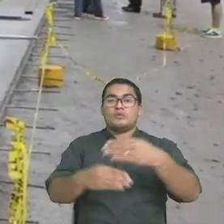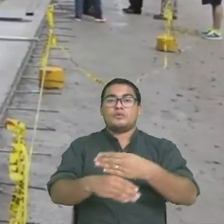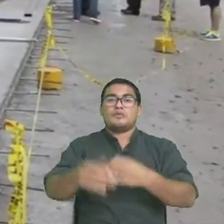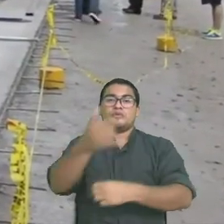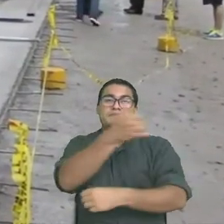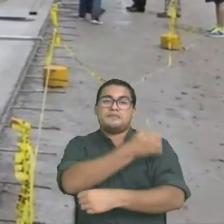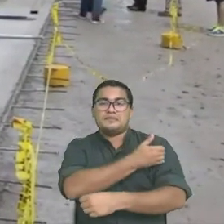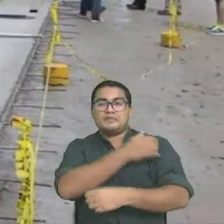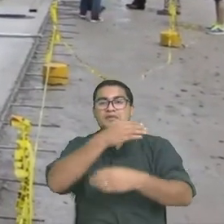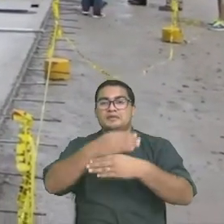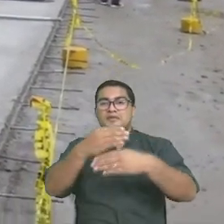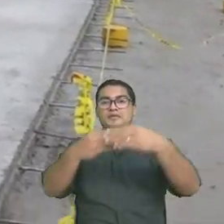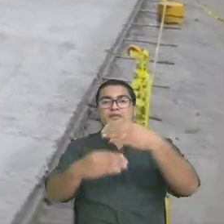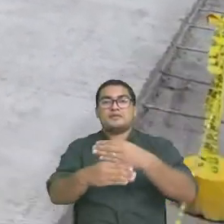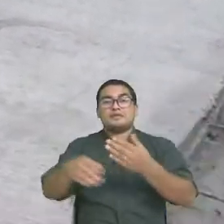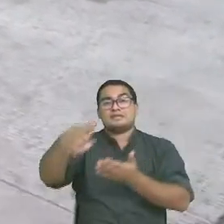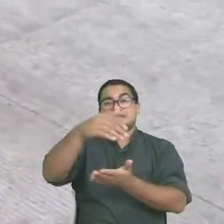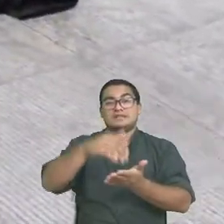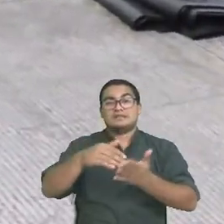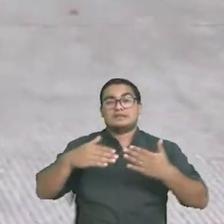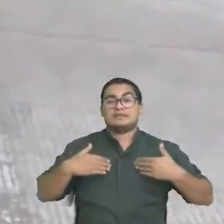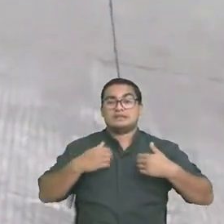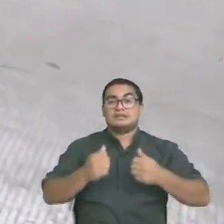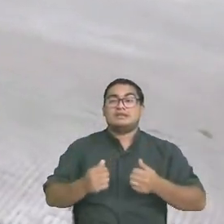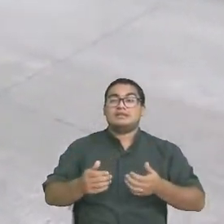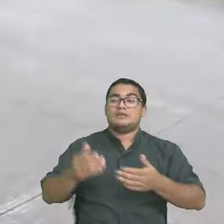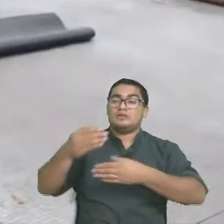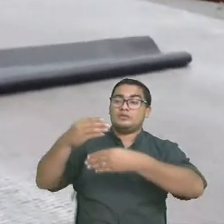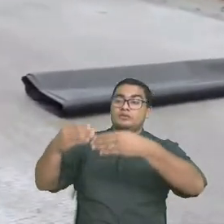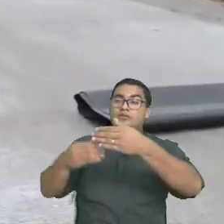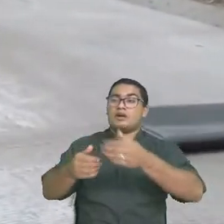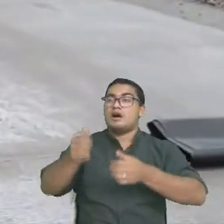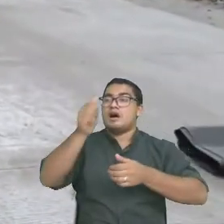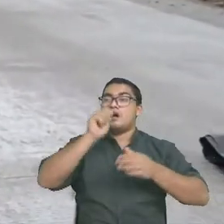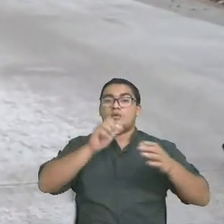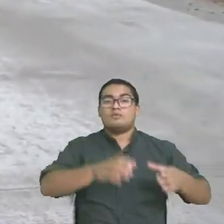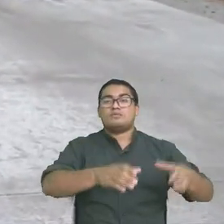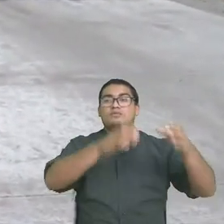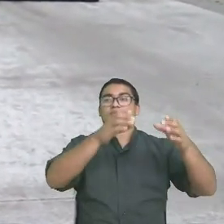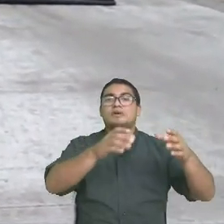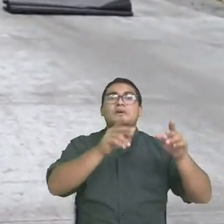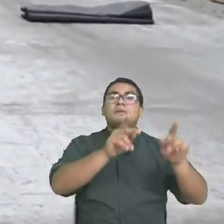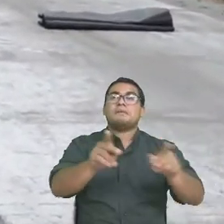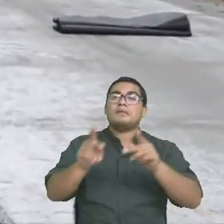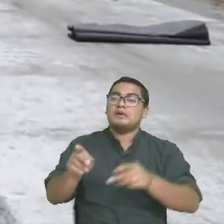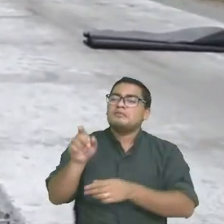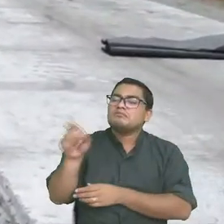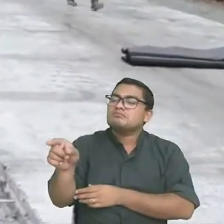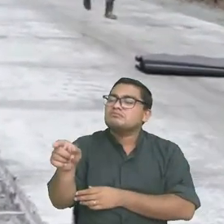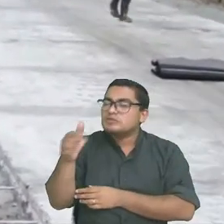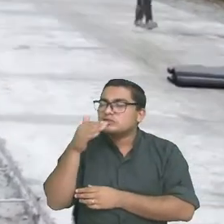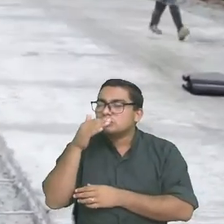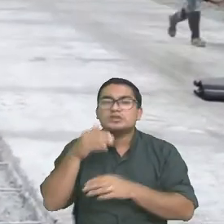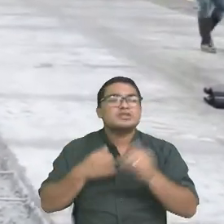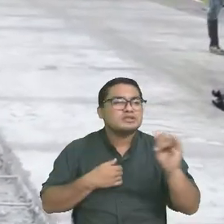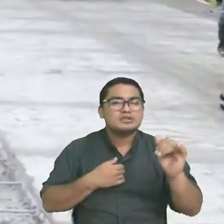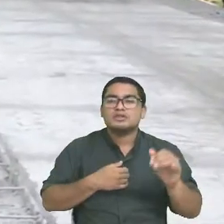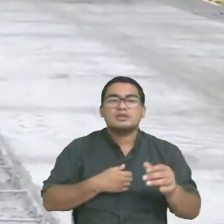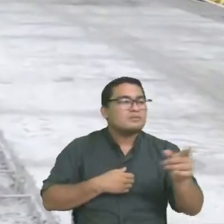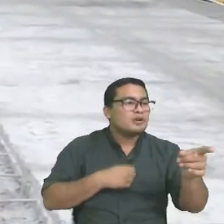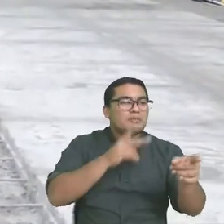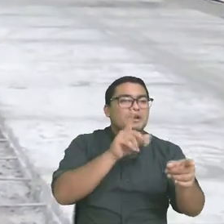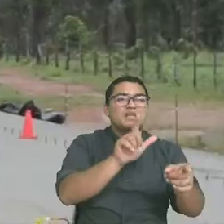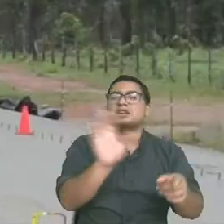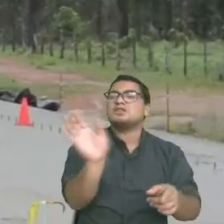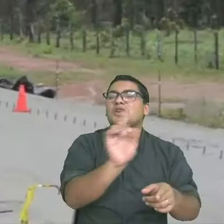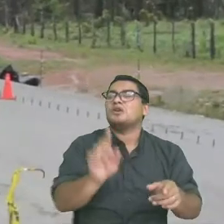de salud, cuando llevas el agua potable a una comunidad, vos no llegás diciéndole a la gente, mira, vos sos sandinista, a vos sí, pasá por esta